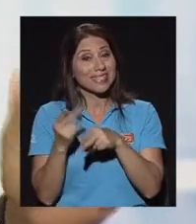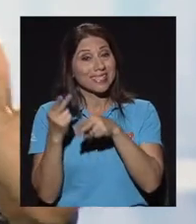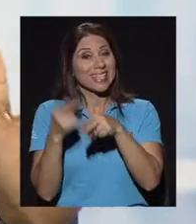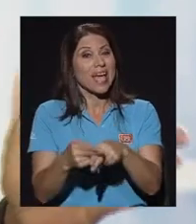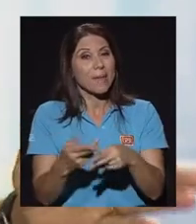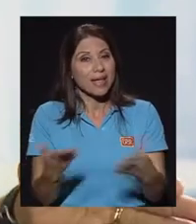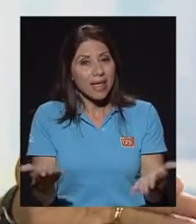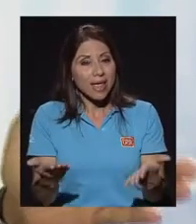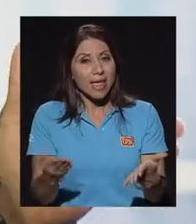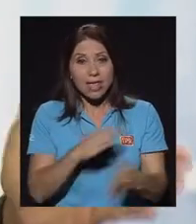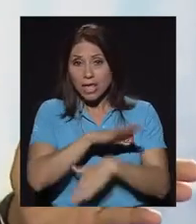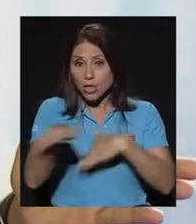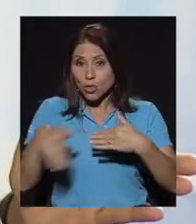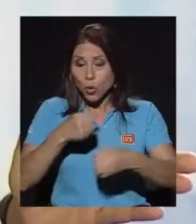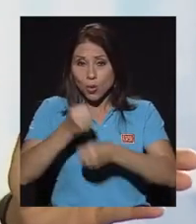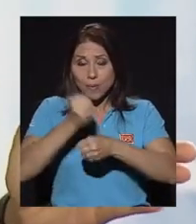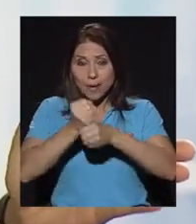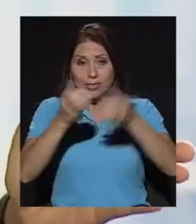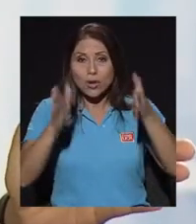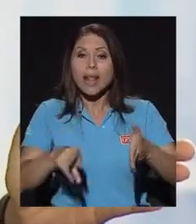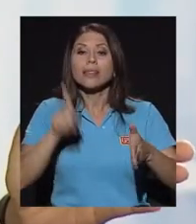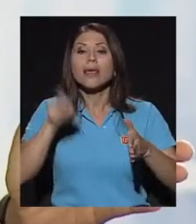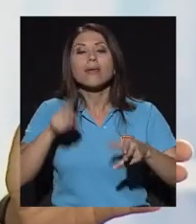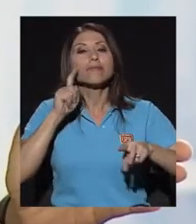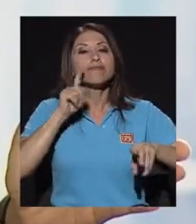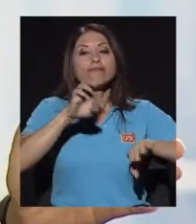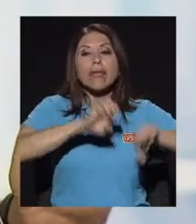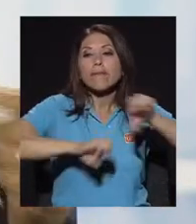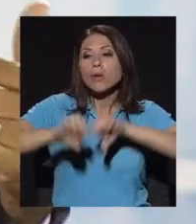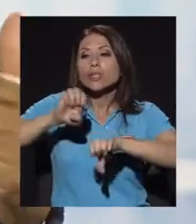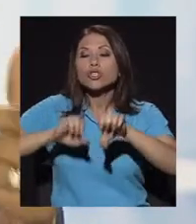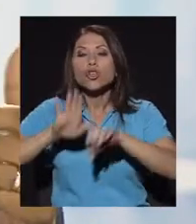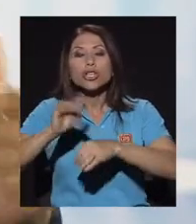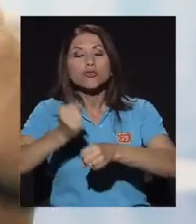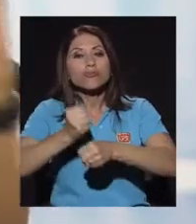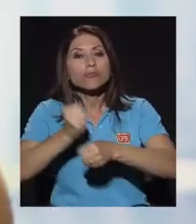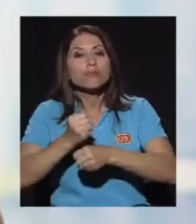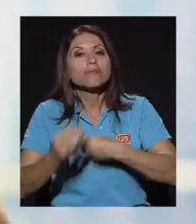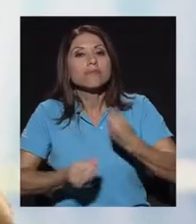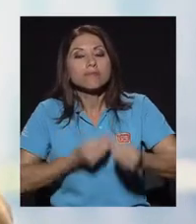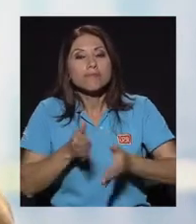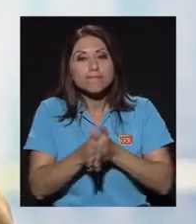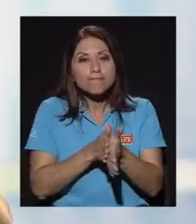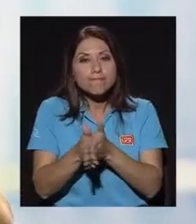también someter al personal a una evaluación de rendimiento. Eso